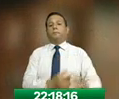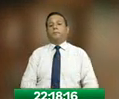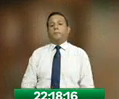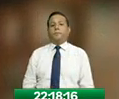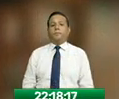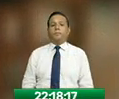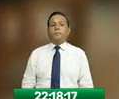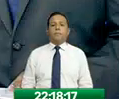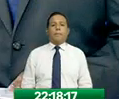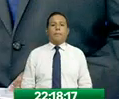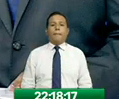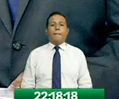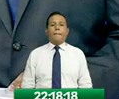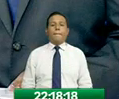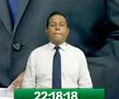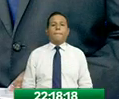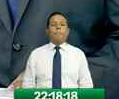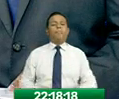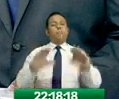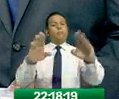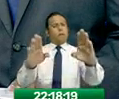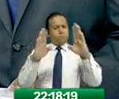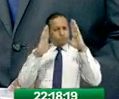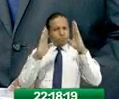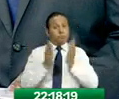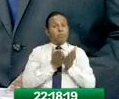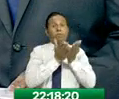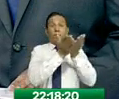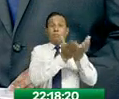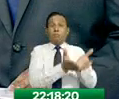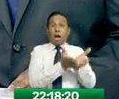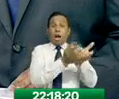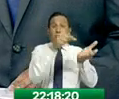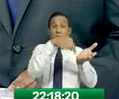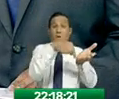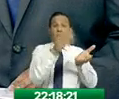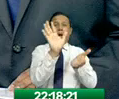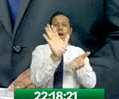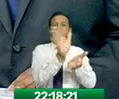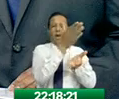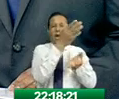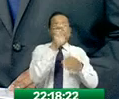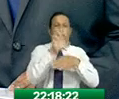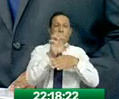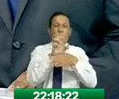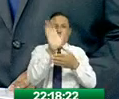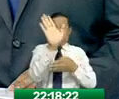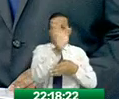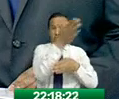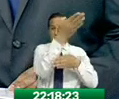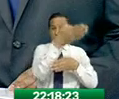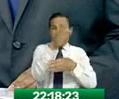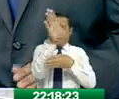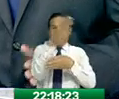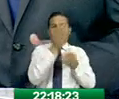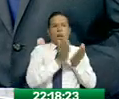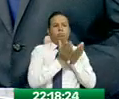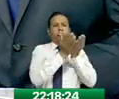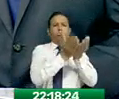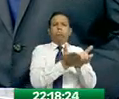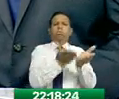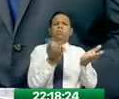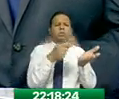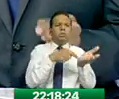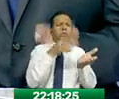Saavedra. Y mucha atención, un barco de bandera ecuatoriana y que se dedicaba a labores de pesca se encuentra en la República